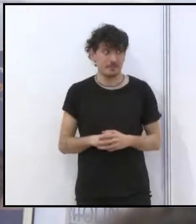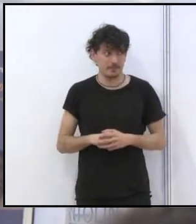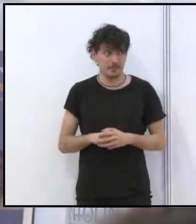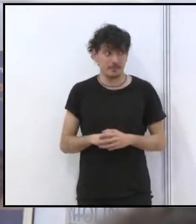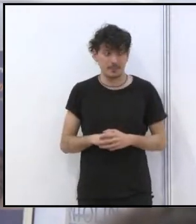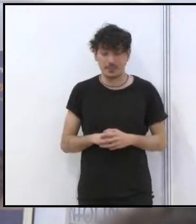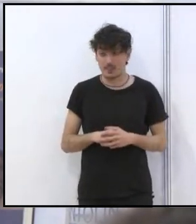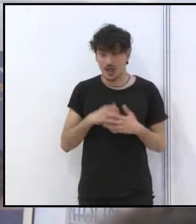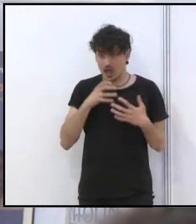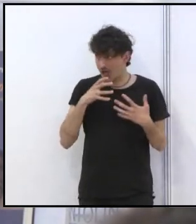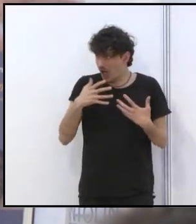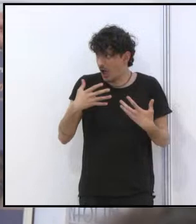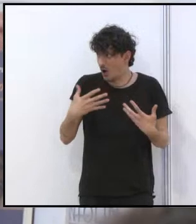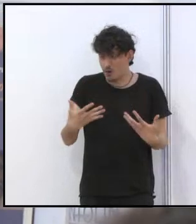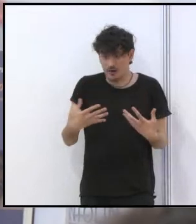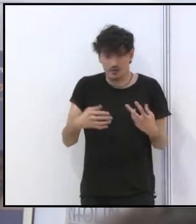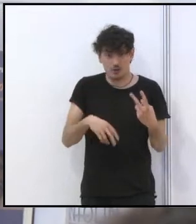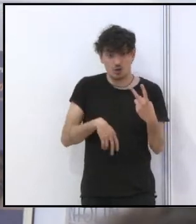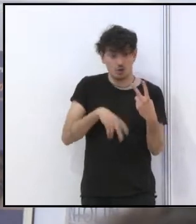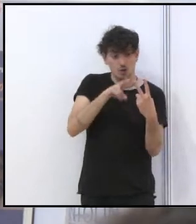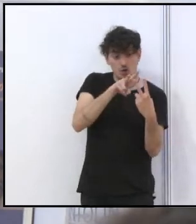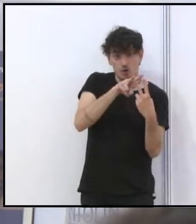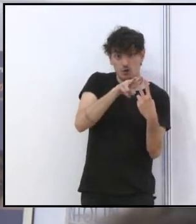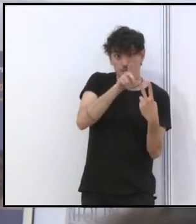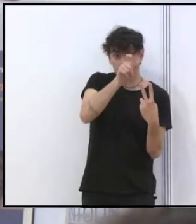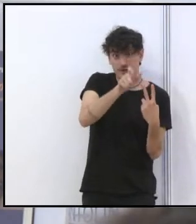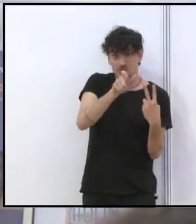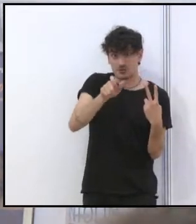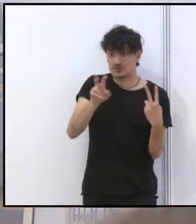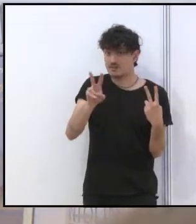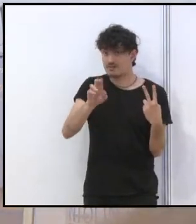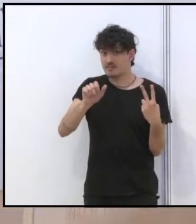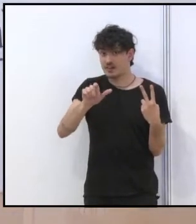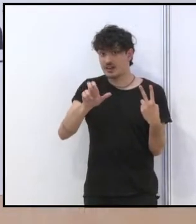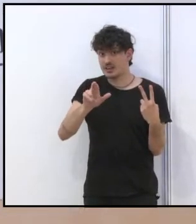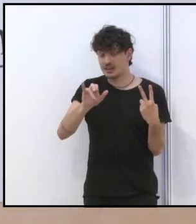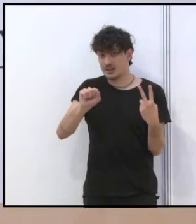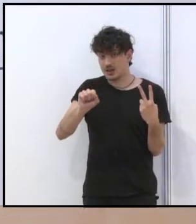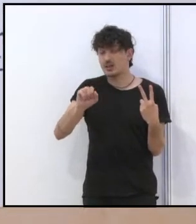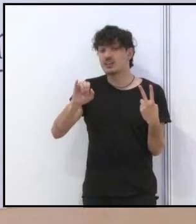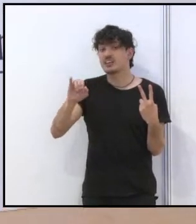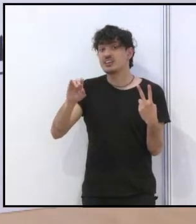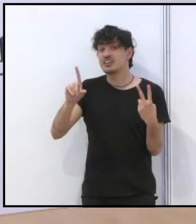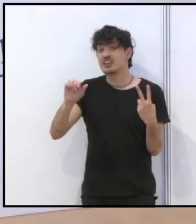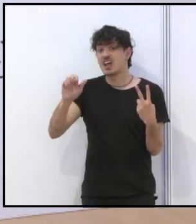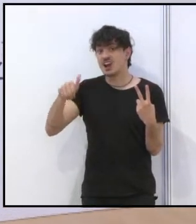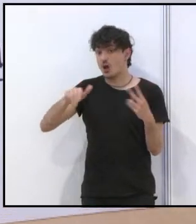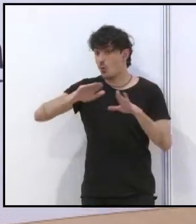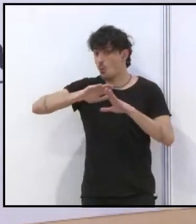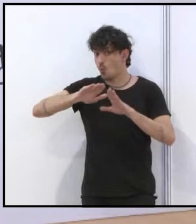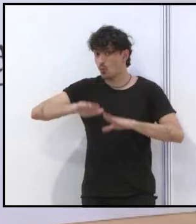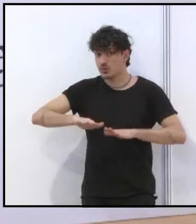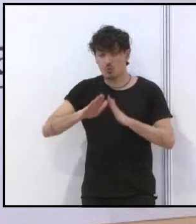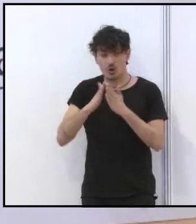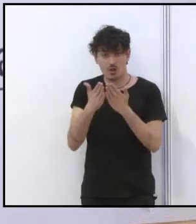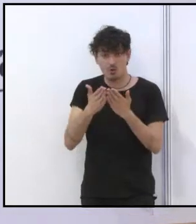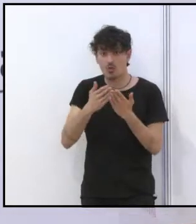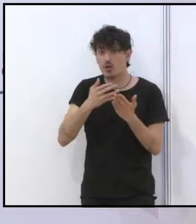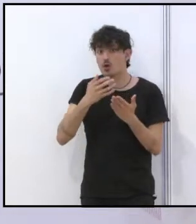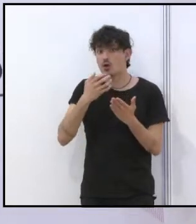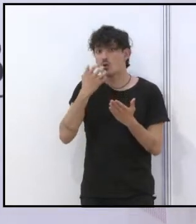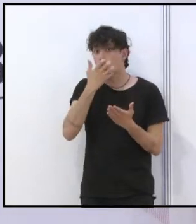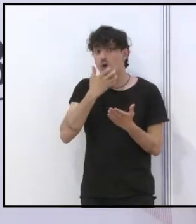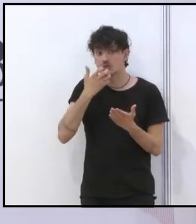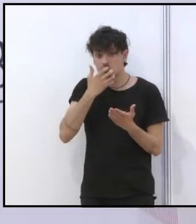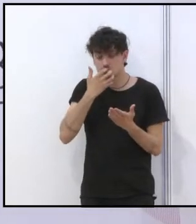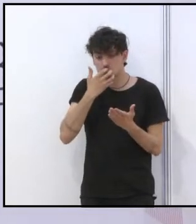estábamos en este momento dos personas, que son Valeria y Liliana, que venían con su último libro de relatos, y estábamos, Clara y yo,